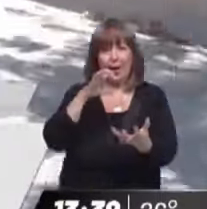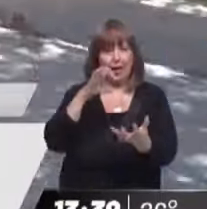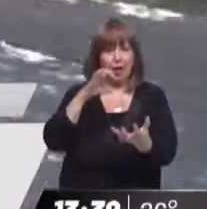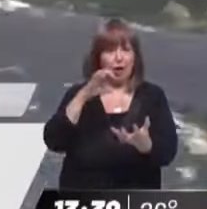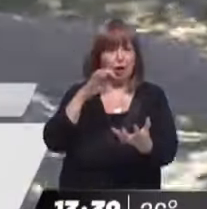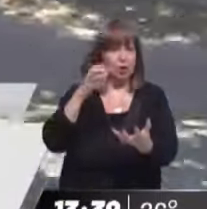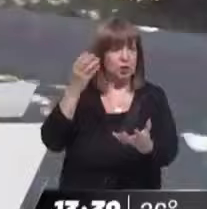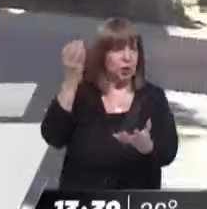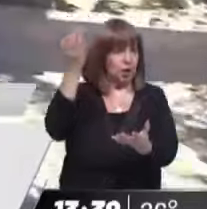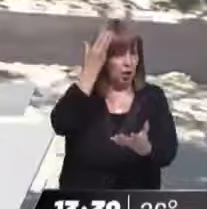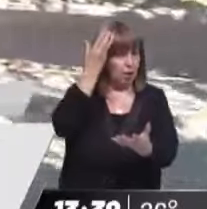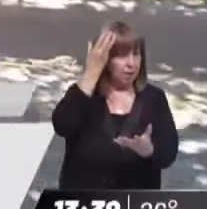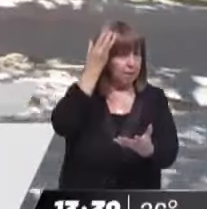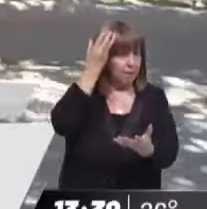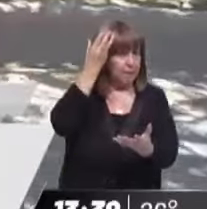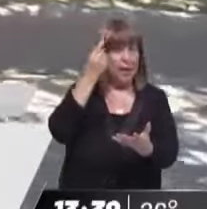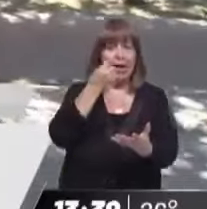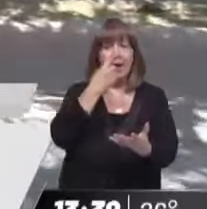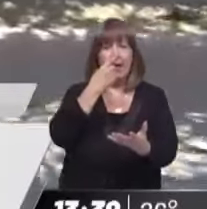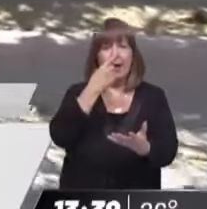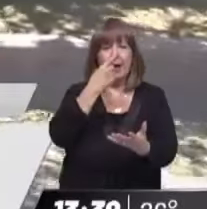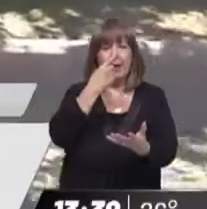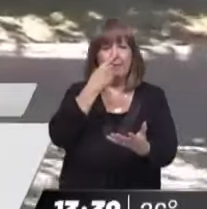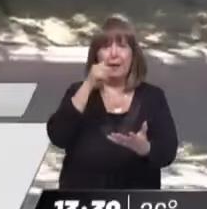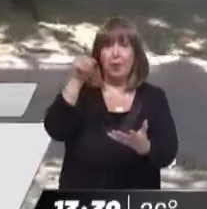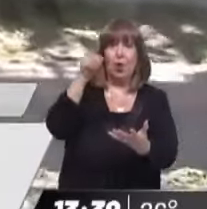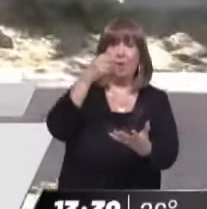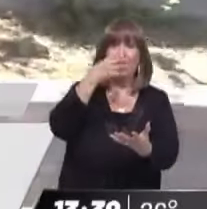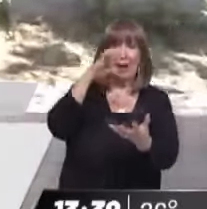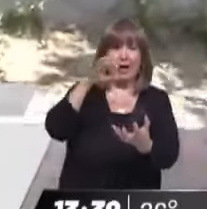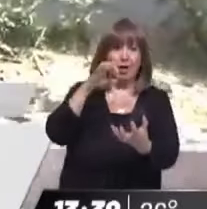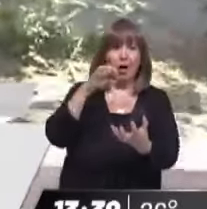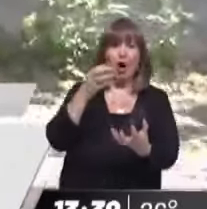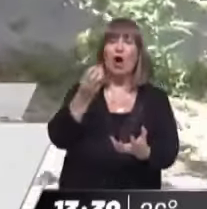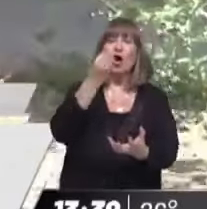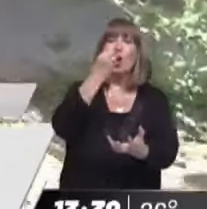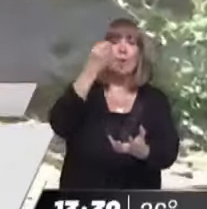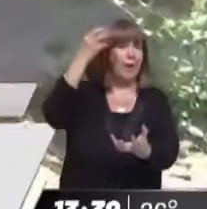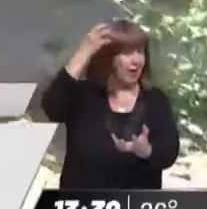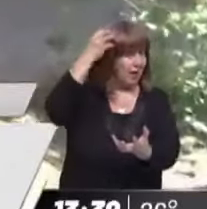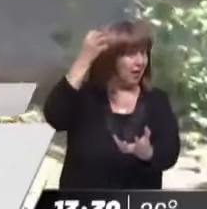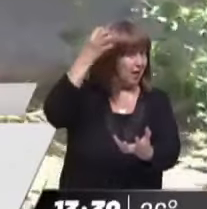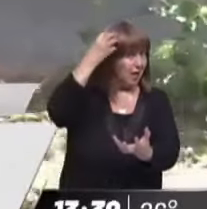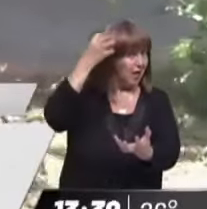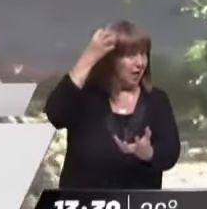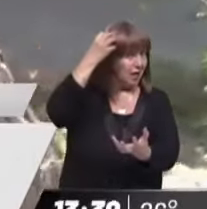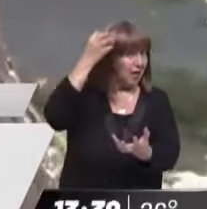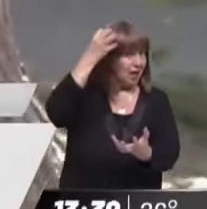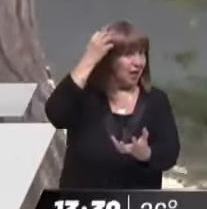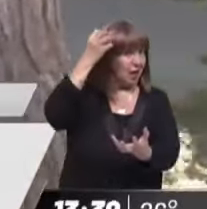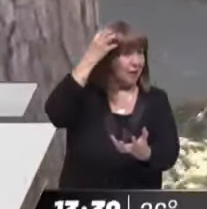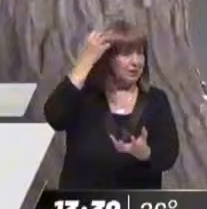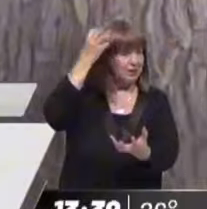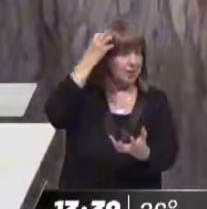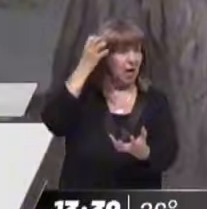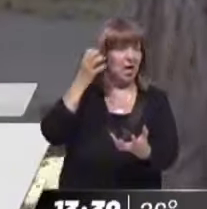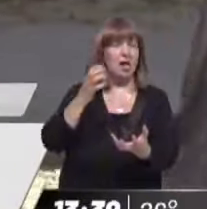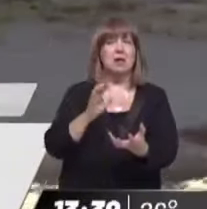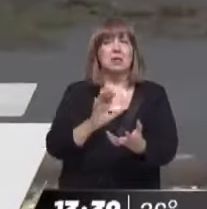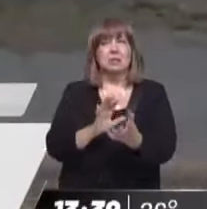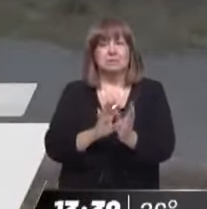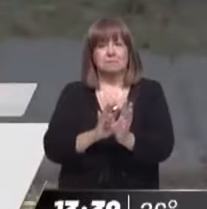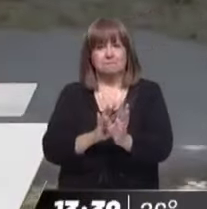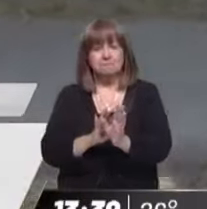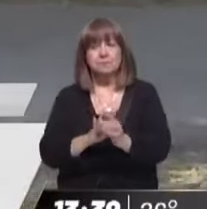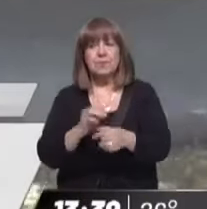ese que está ahí, sí. Cruza Labrador, con otros caniches. Ella tenía caniches. Esta versión, digamos, de